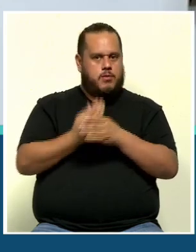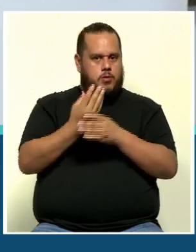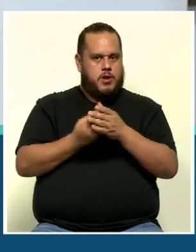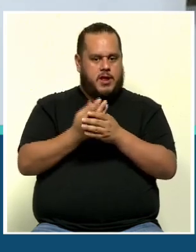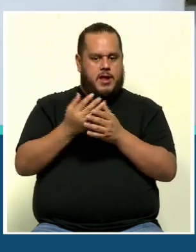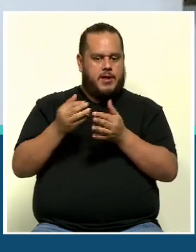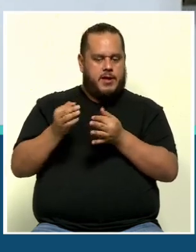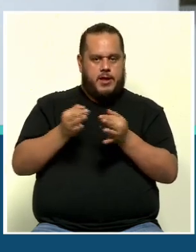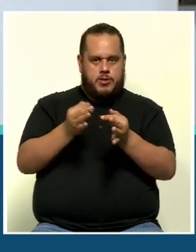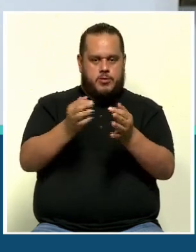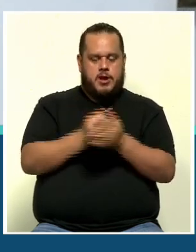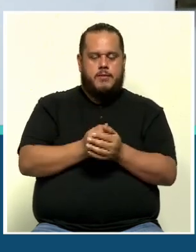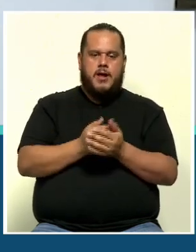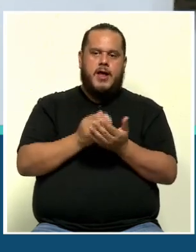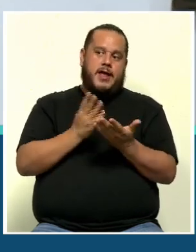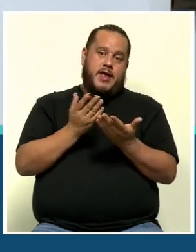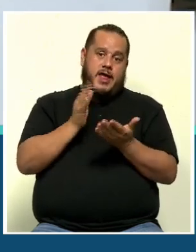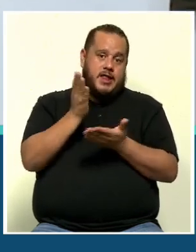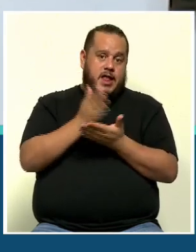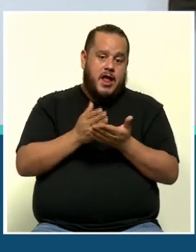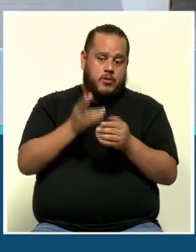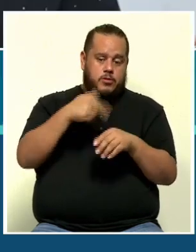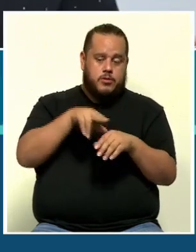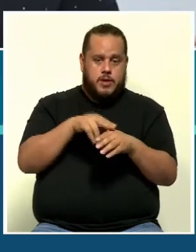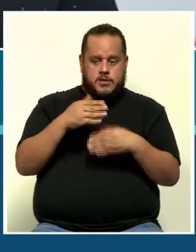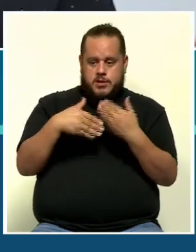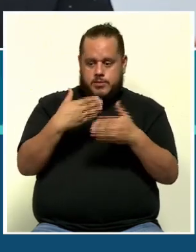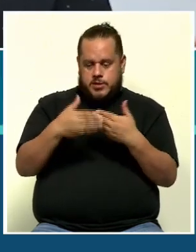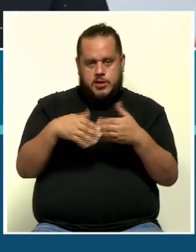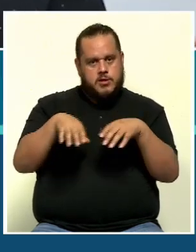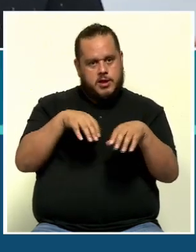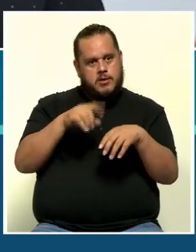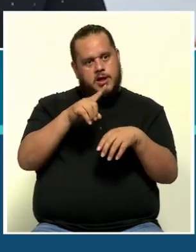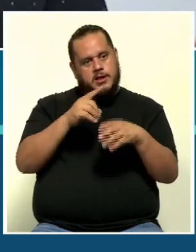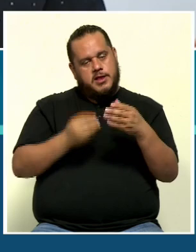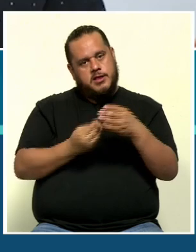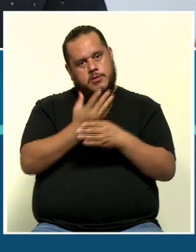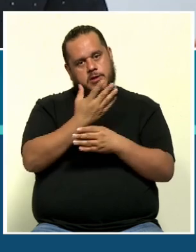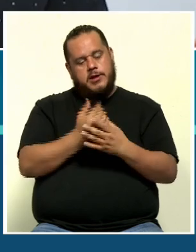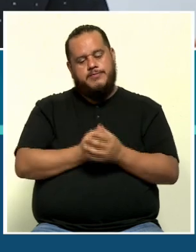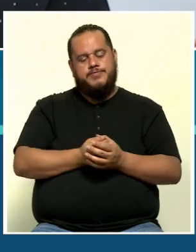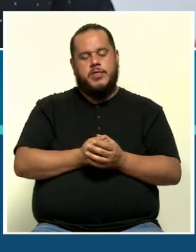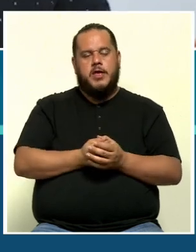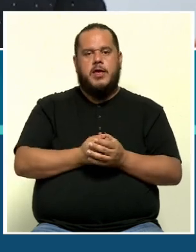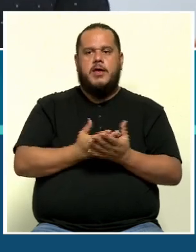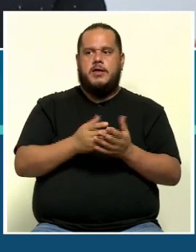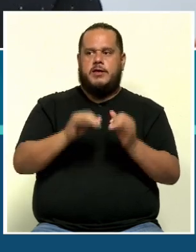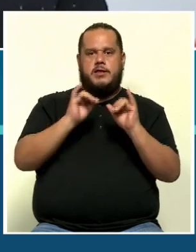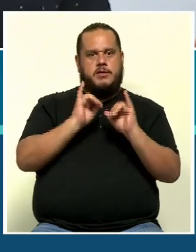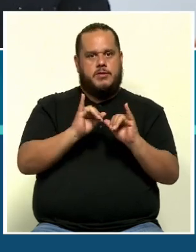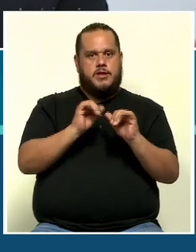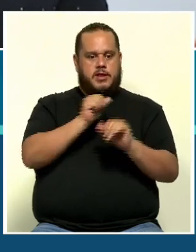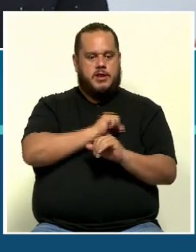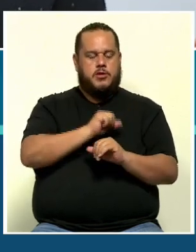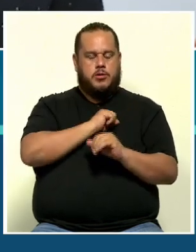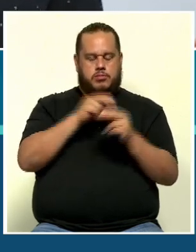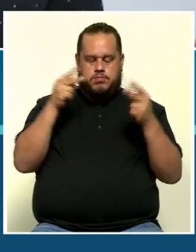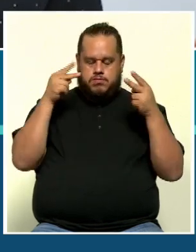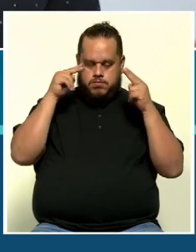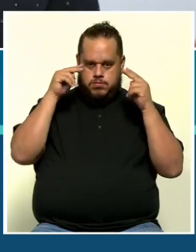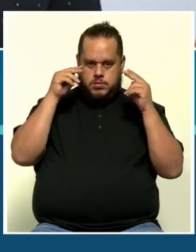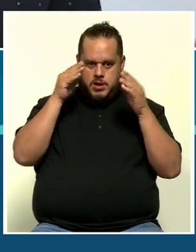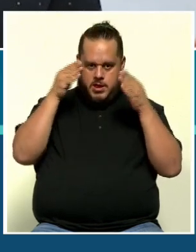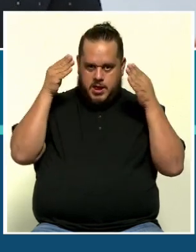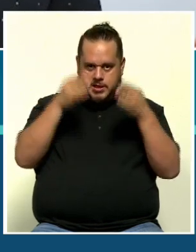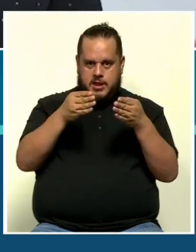normal de lo que ha sido el proceso eruptivo y el proceso de actividad de este coloso, y se mantienen las autoridades atentas, por supuesto,